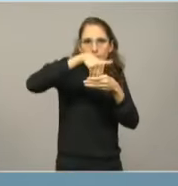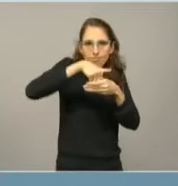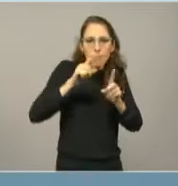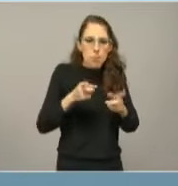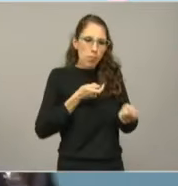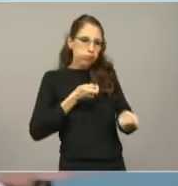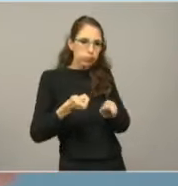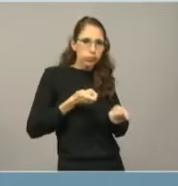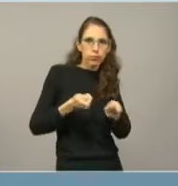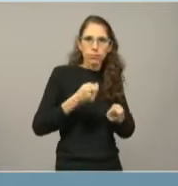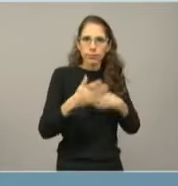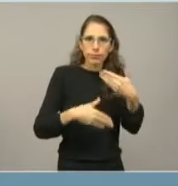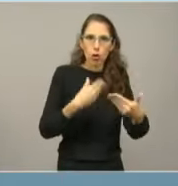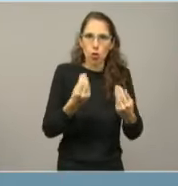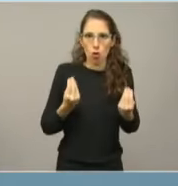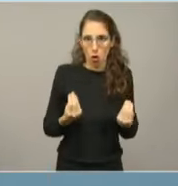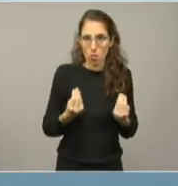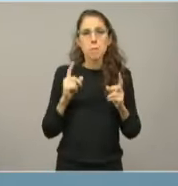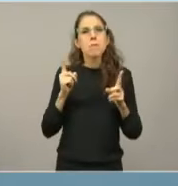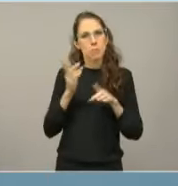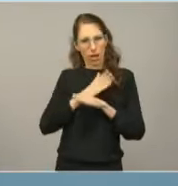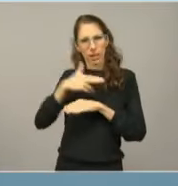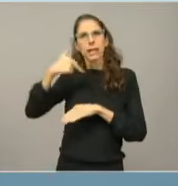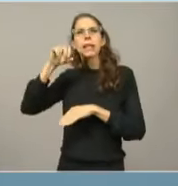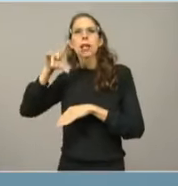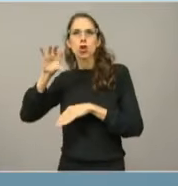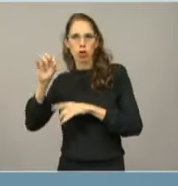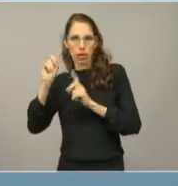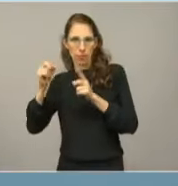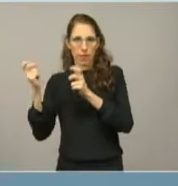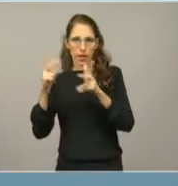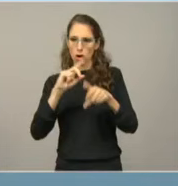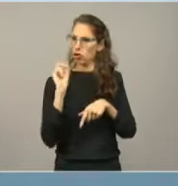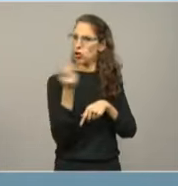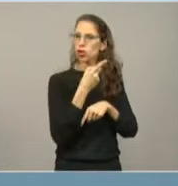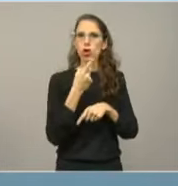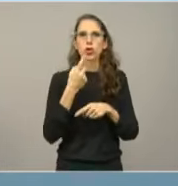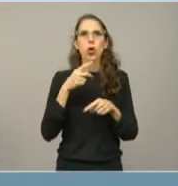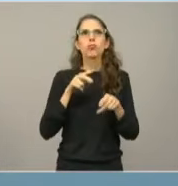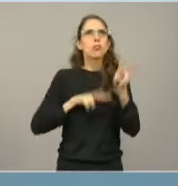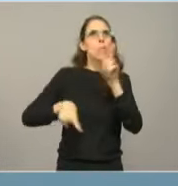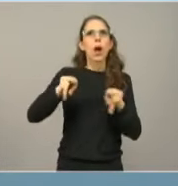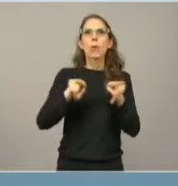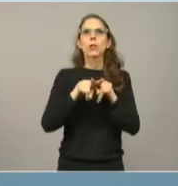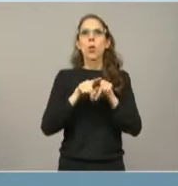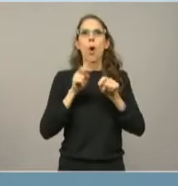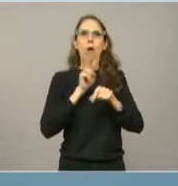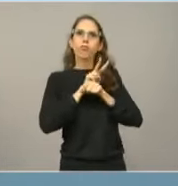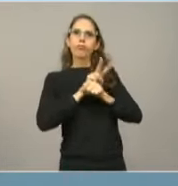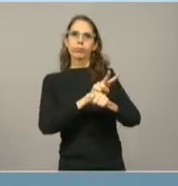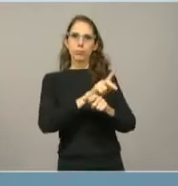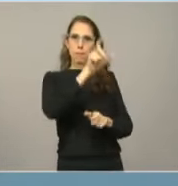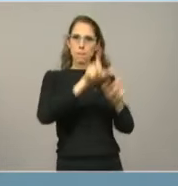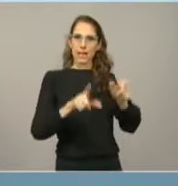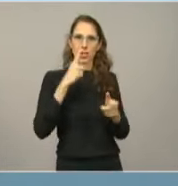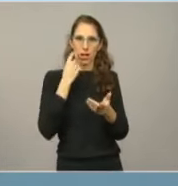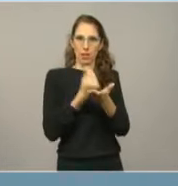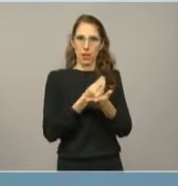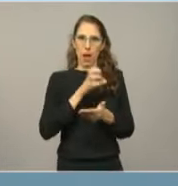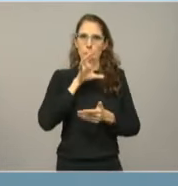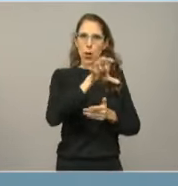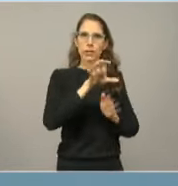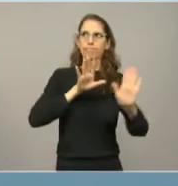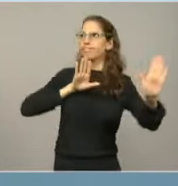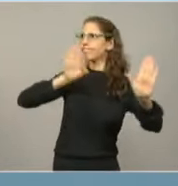provincia es tratar Bueno lo decía Nico también es tratar de ser un escudo e de los buenes eh para